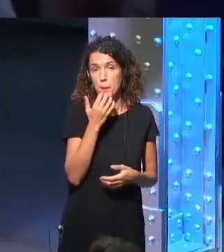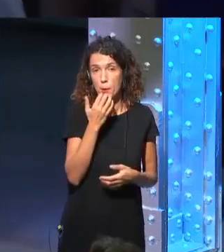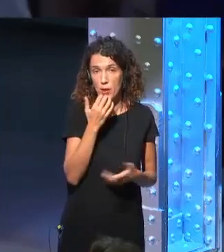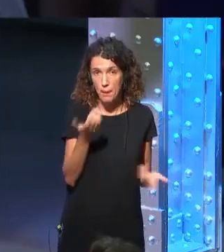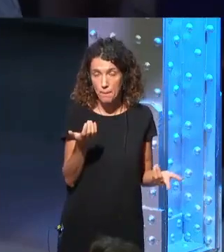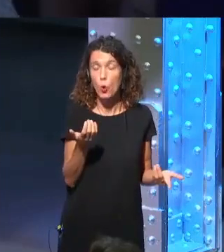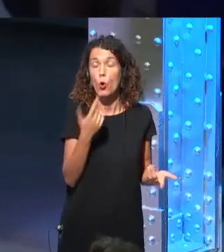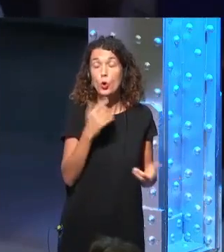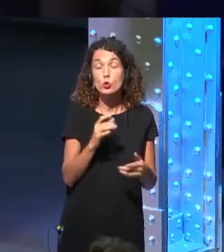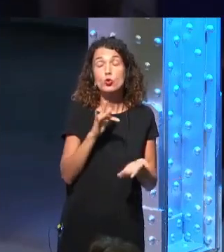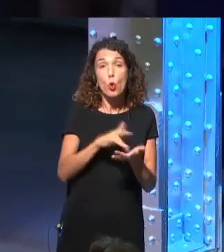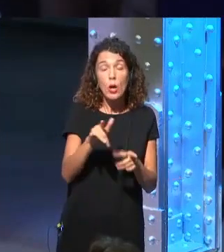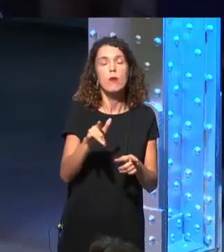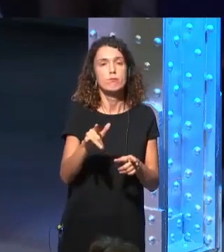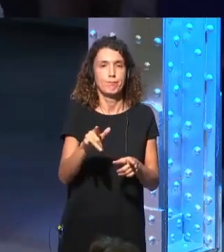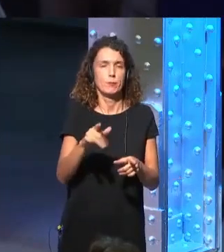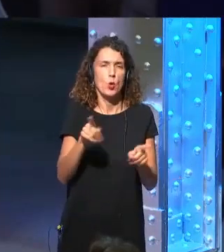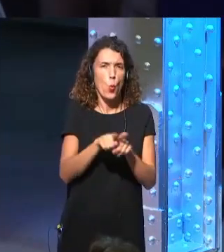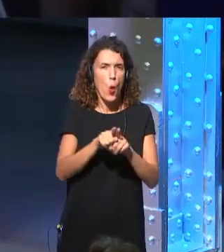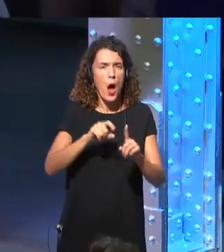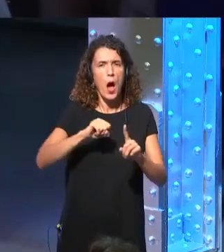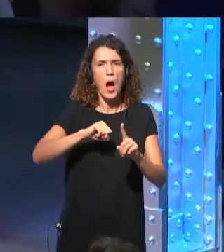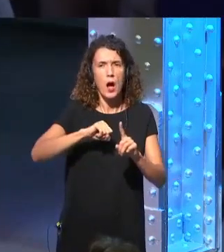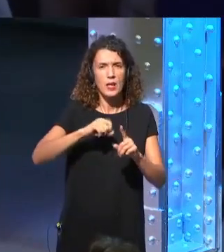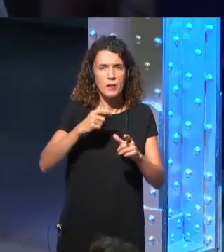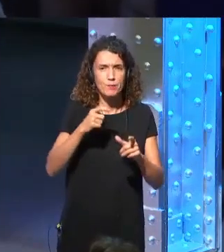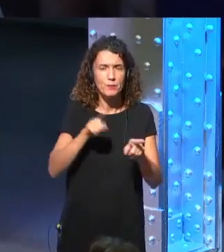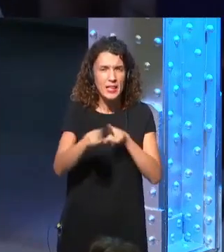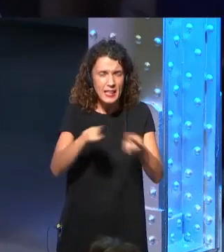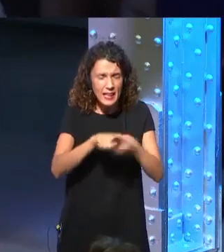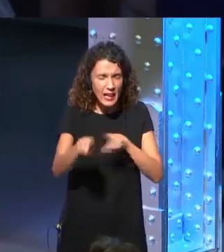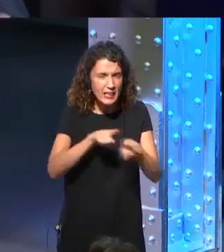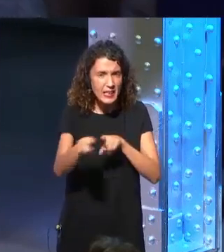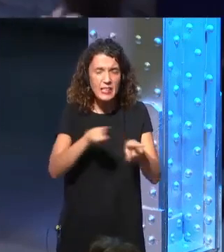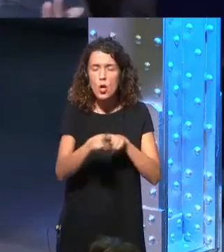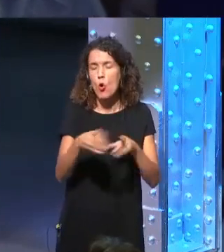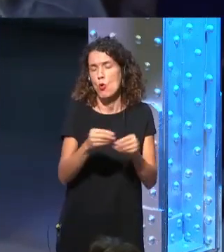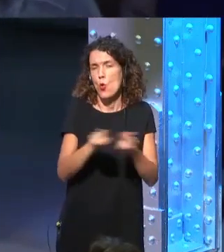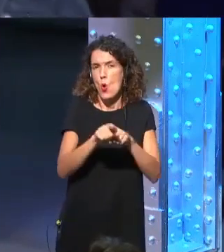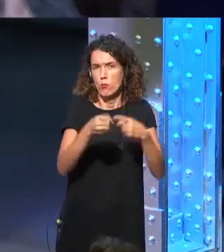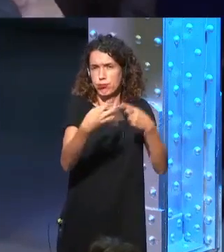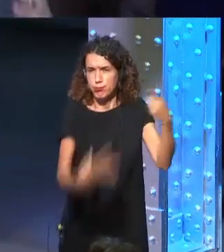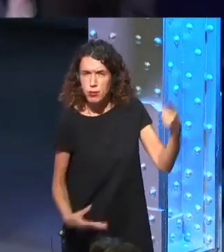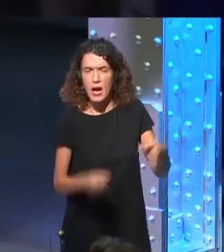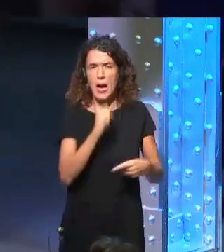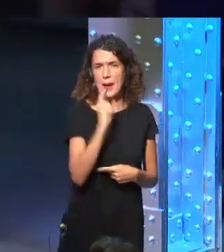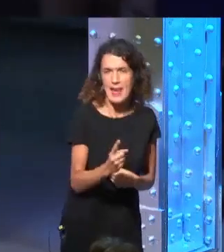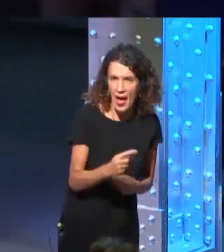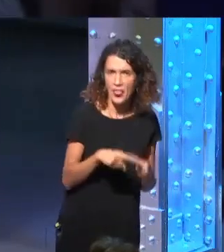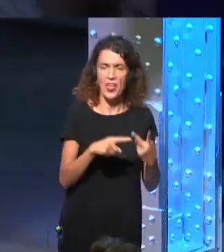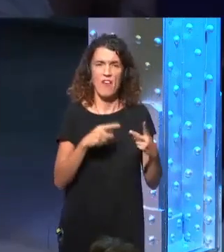que ocurre cuando recibes todas estas críticas, recibes un menú muy predecible de amenazas,